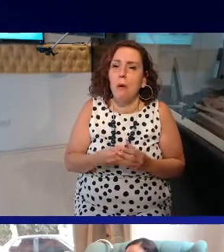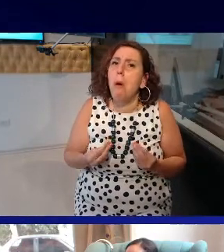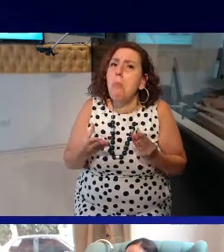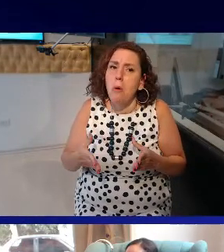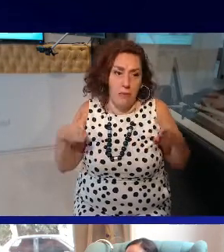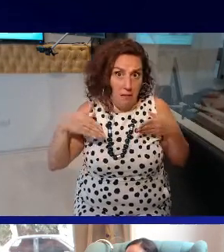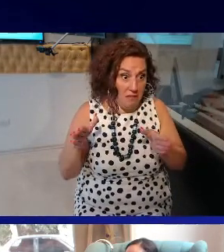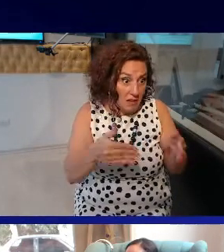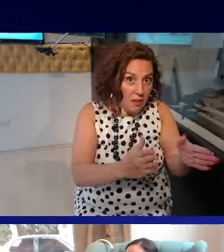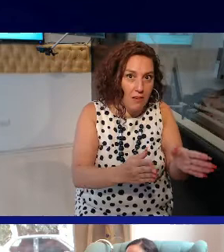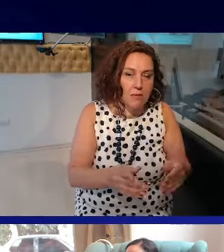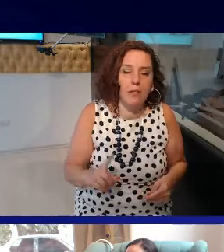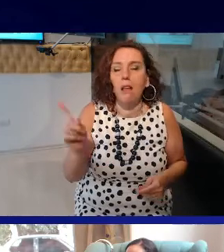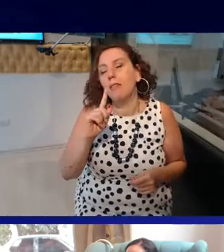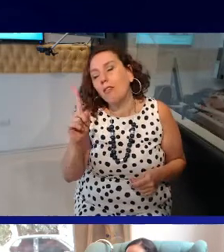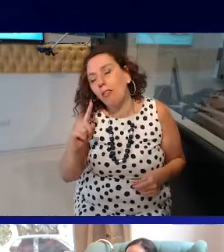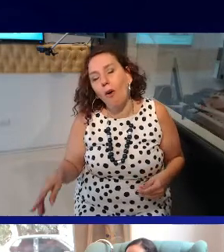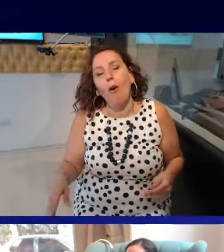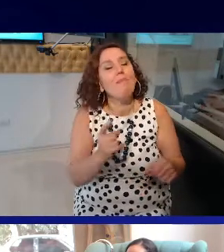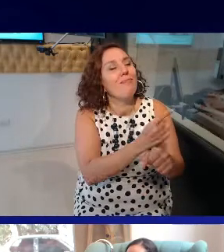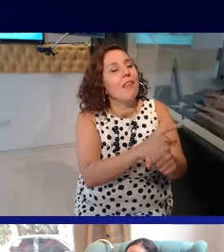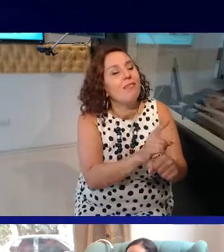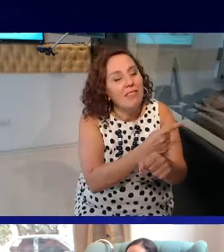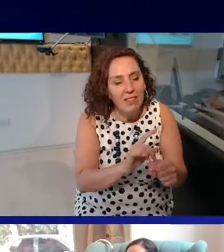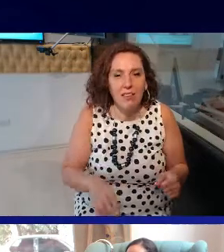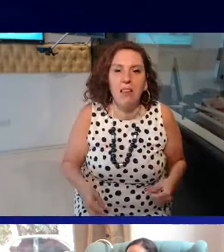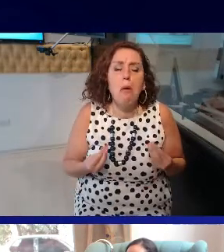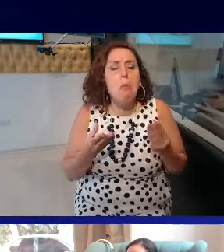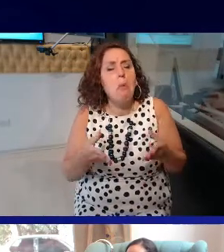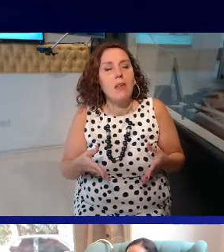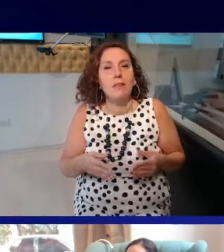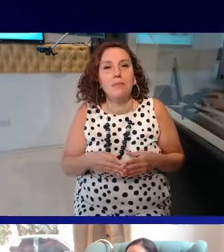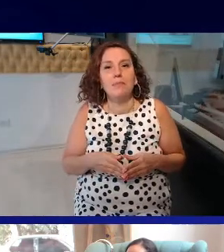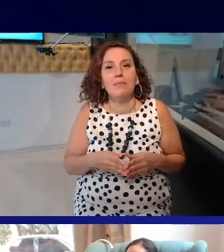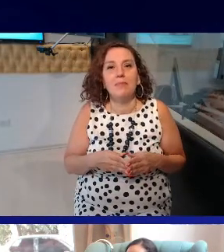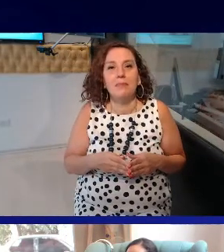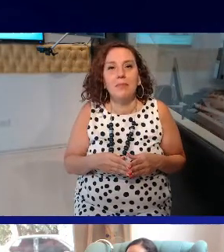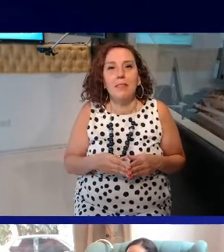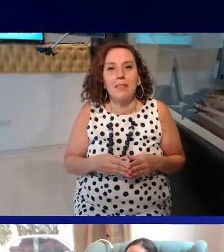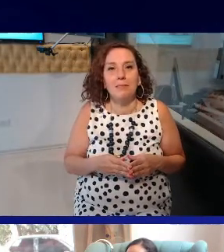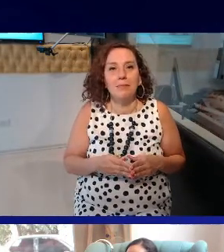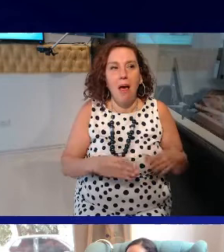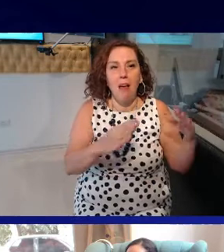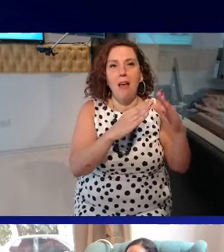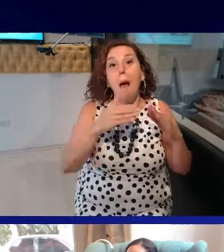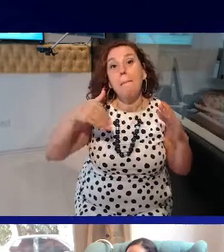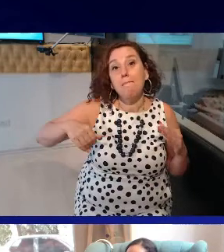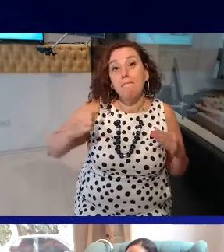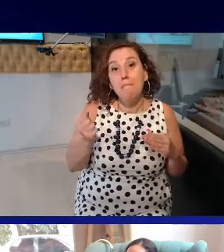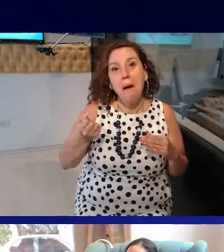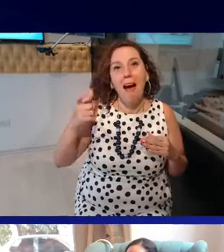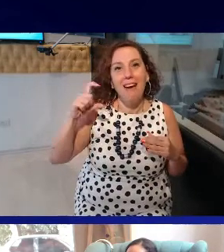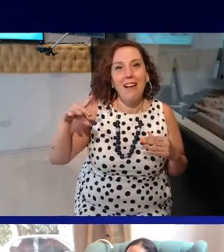en el cine. Ah, en el cine. ¿Y dónde comieron entonces? ¿En qué local? En McDonald's. Ah, en McDonald's. Bueno, muy bien. ¿Y estuvo buena la